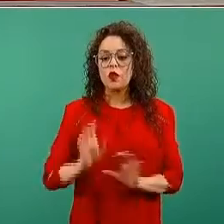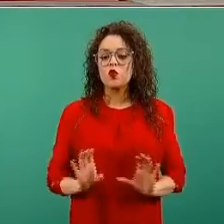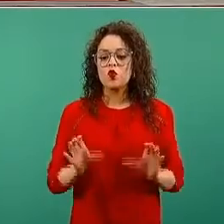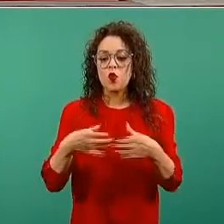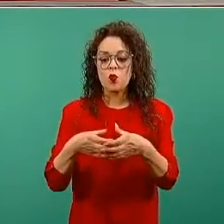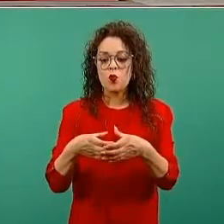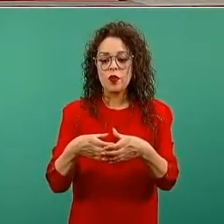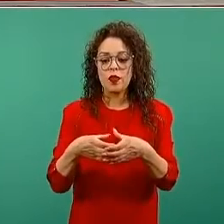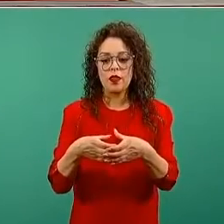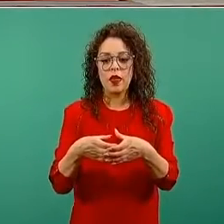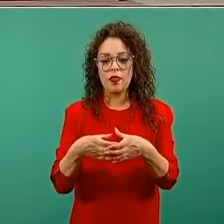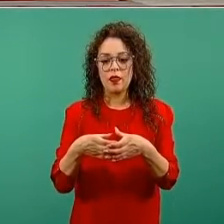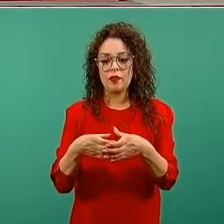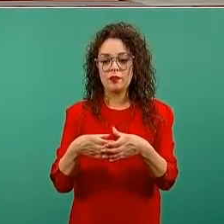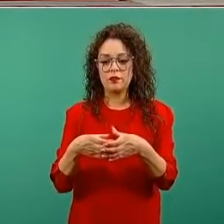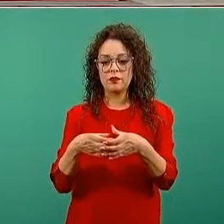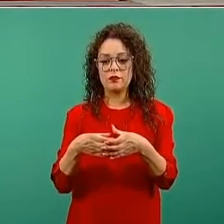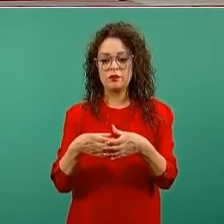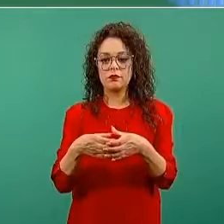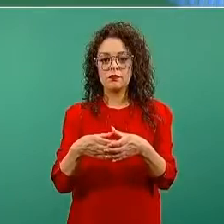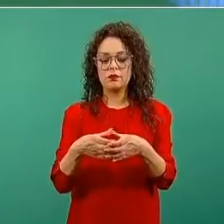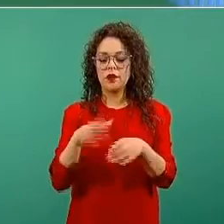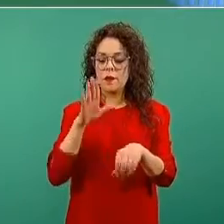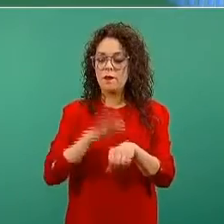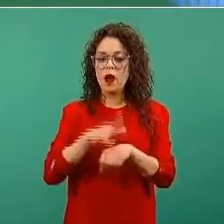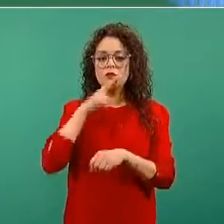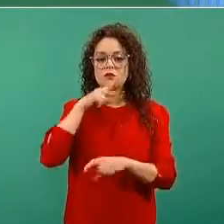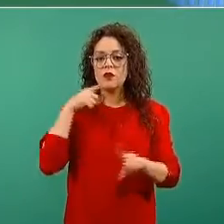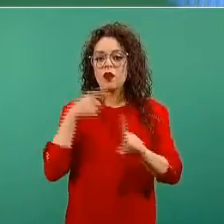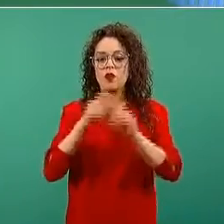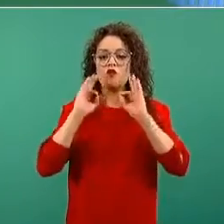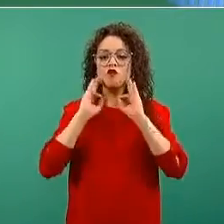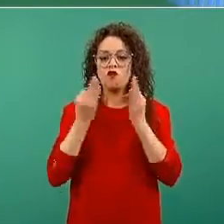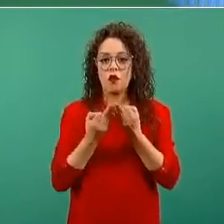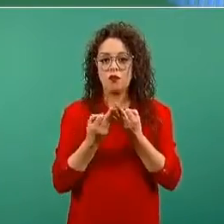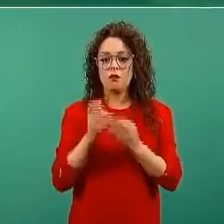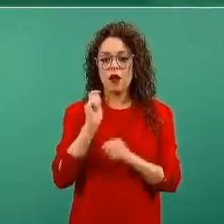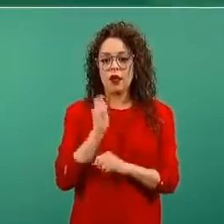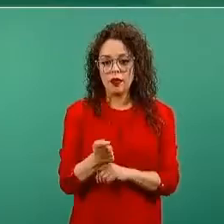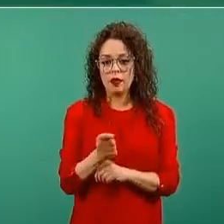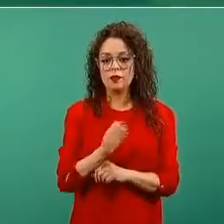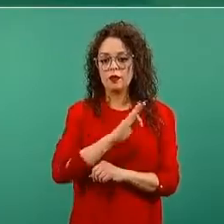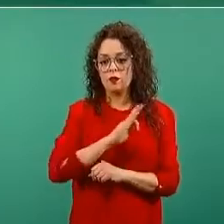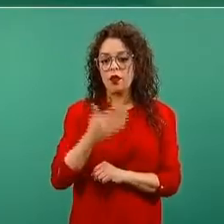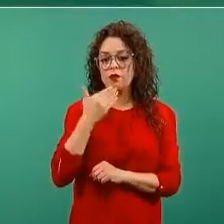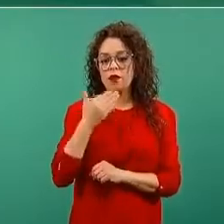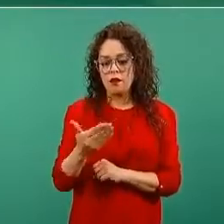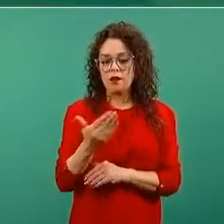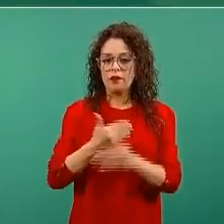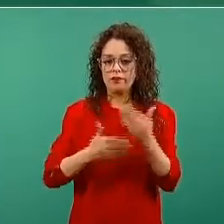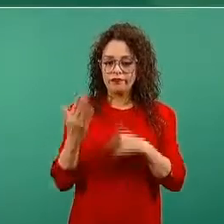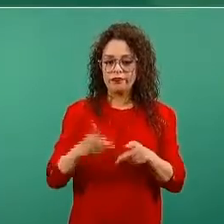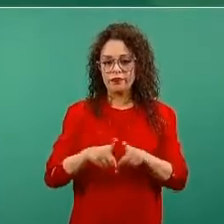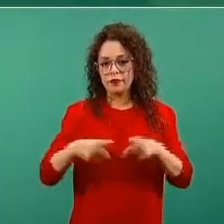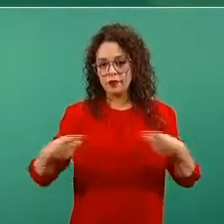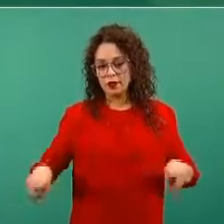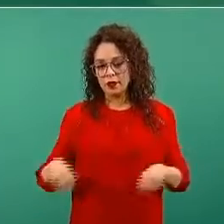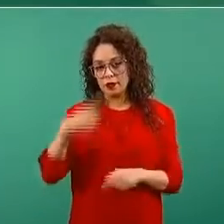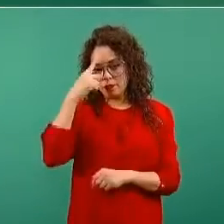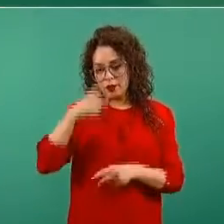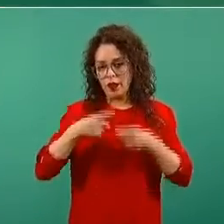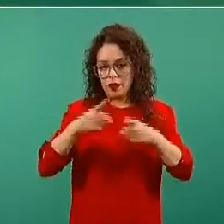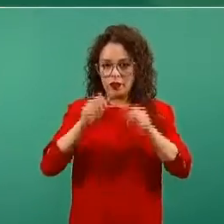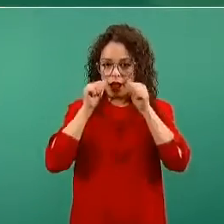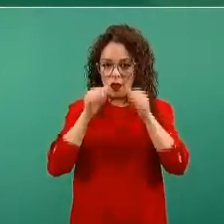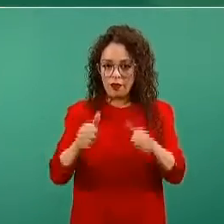comunidades, como el modelo óptimo para desarrollar los sistemas de salud. Por lo tanto, es el modelo que estamos utilizando